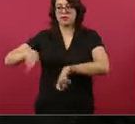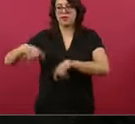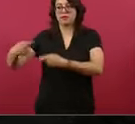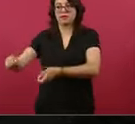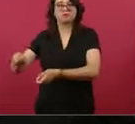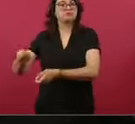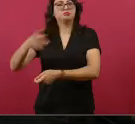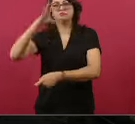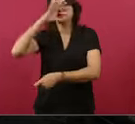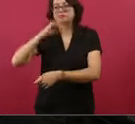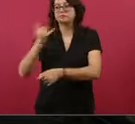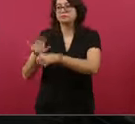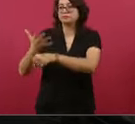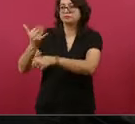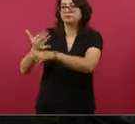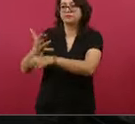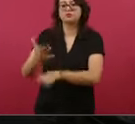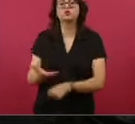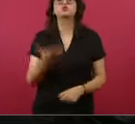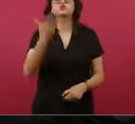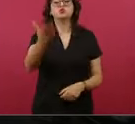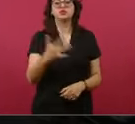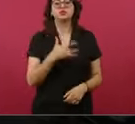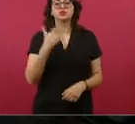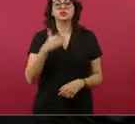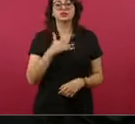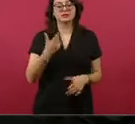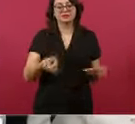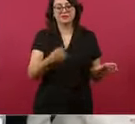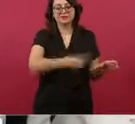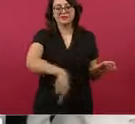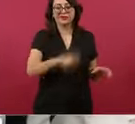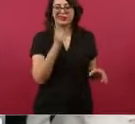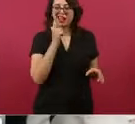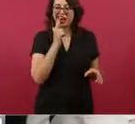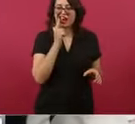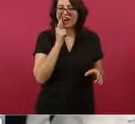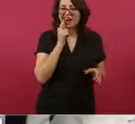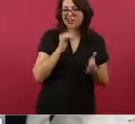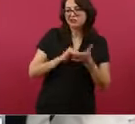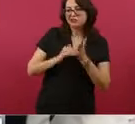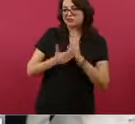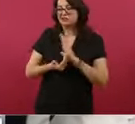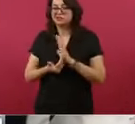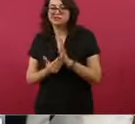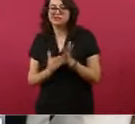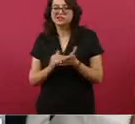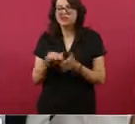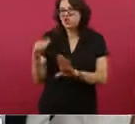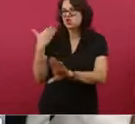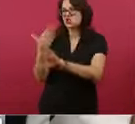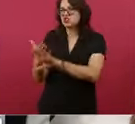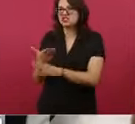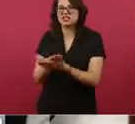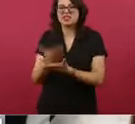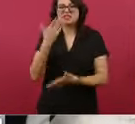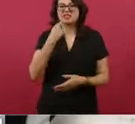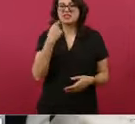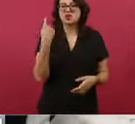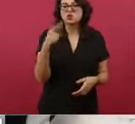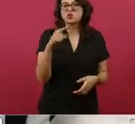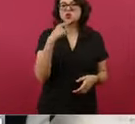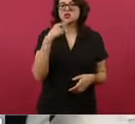Preguntarle su postura referente a esta estrategia, digamos, perversa, porque además de las demandas, ellos abren la